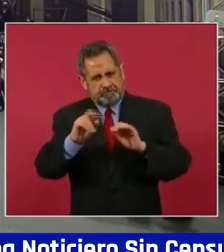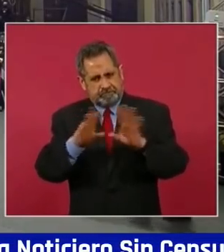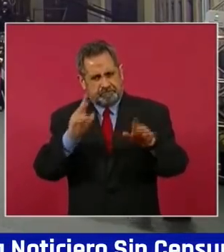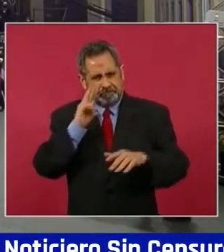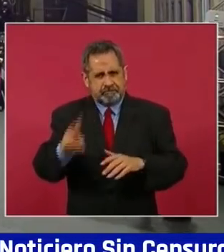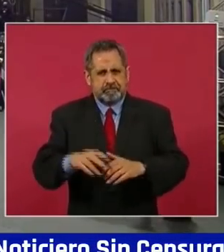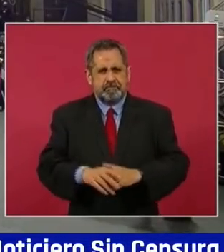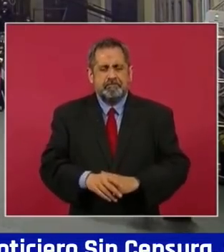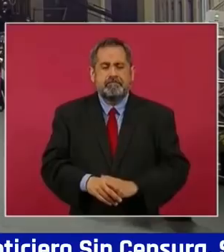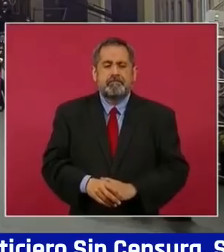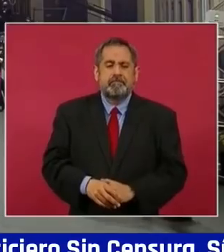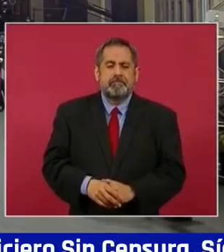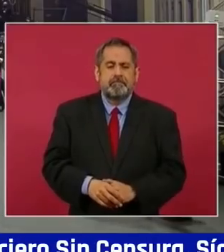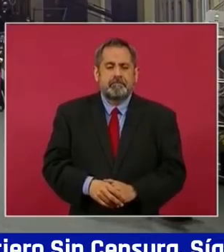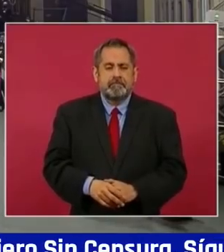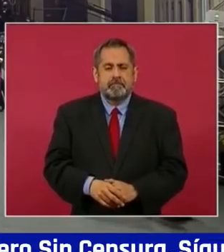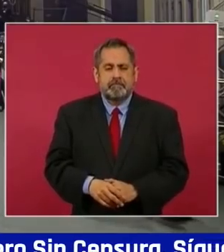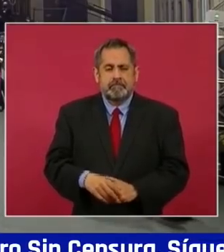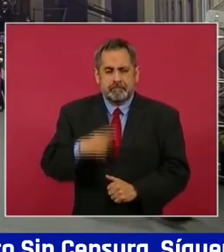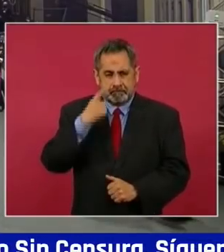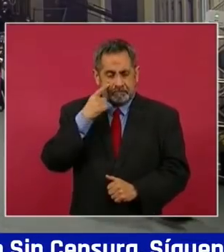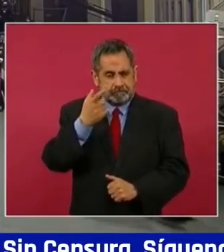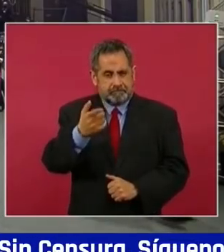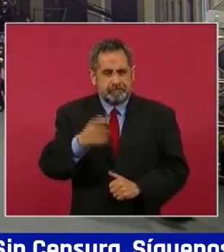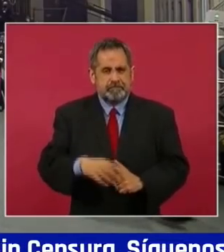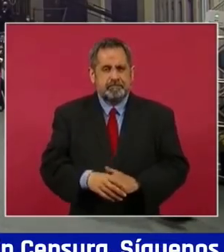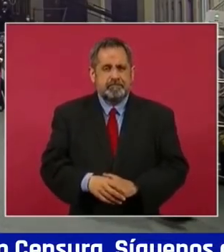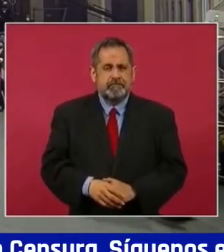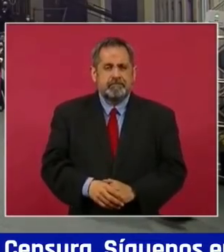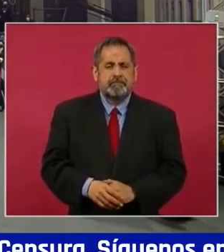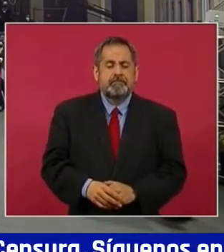ver, Joaquín, te escuchamos.